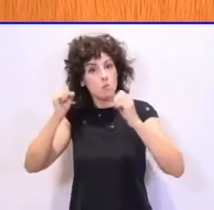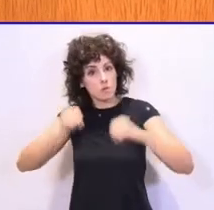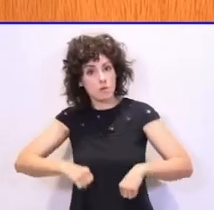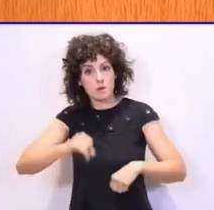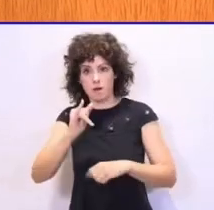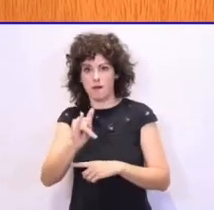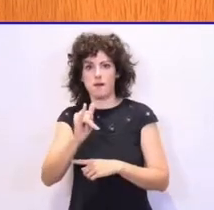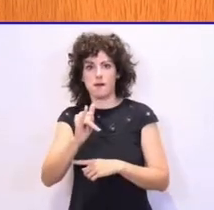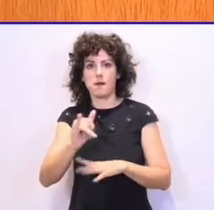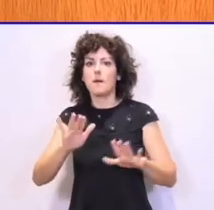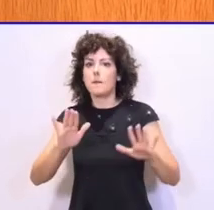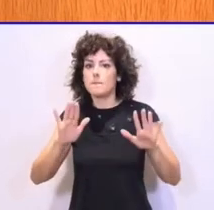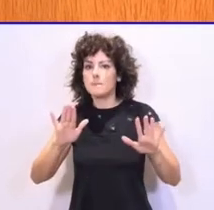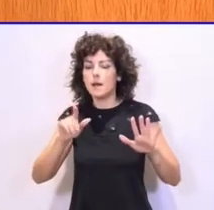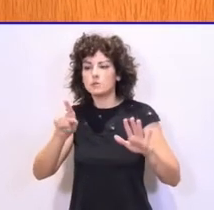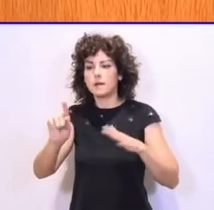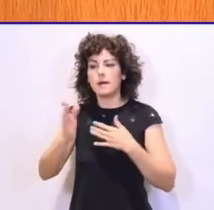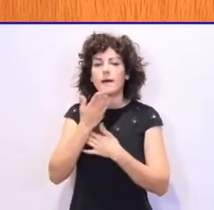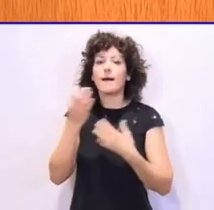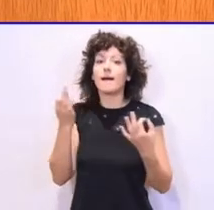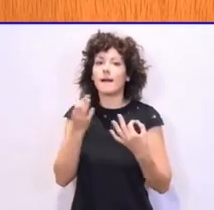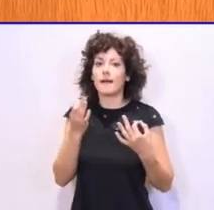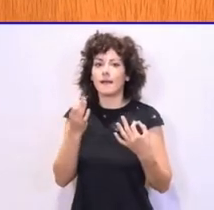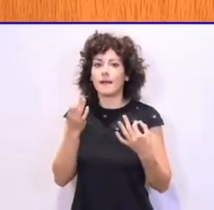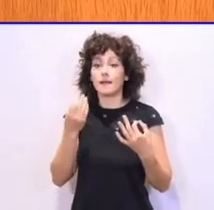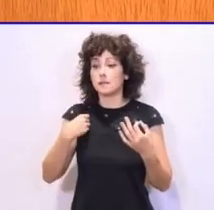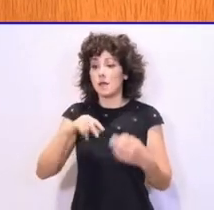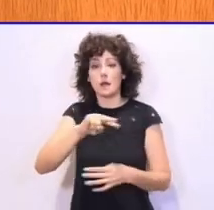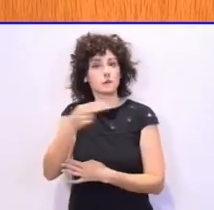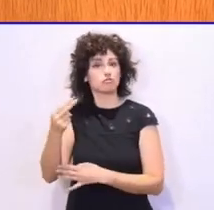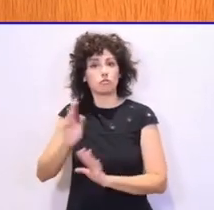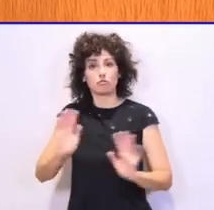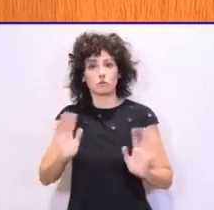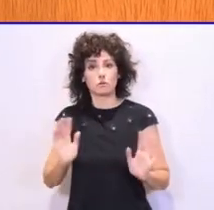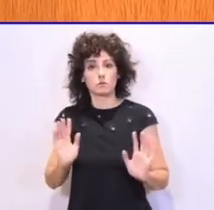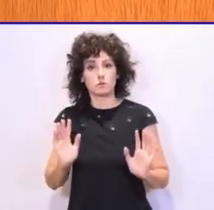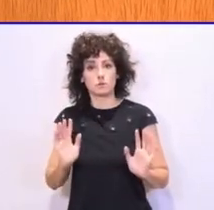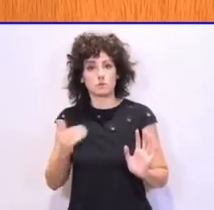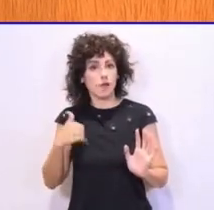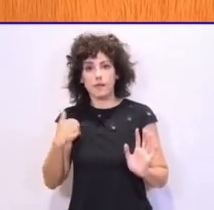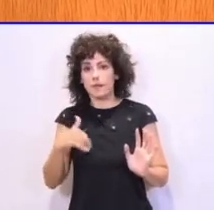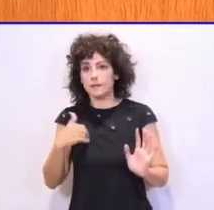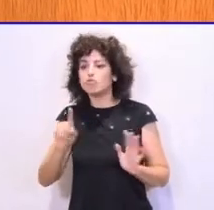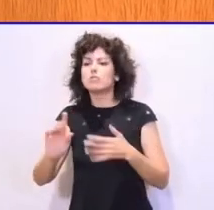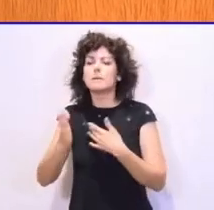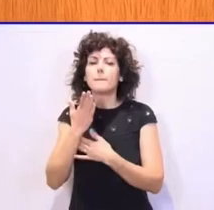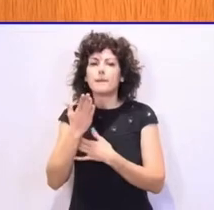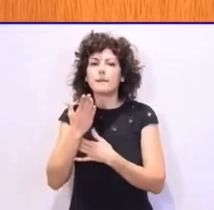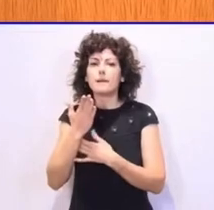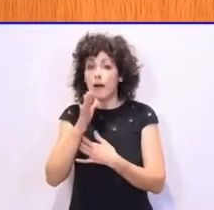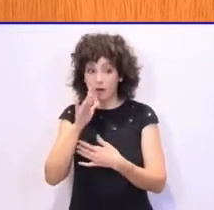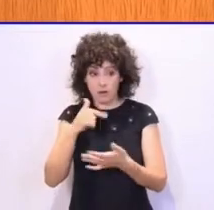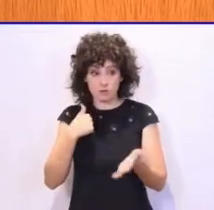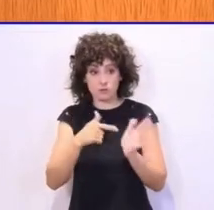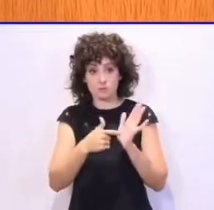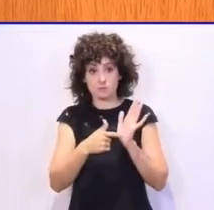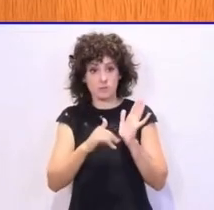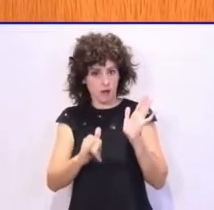embargo usted nos plantea que con eso ya estaba resuelto usted lo planteaba y traigo